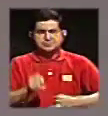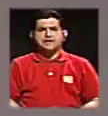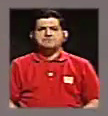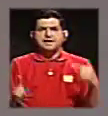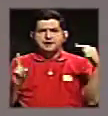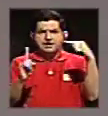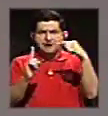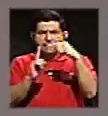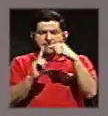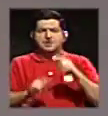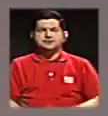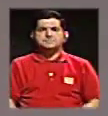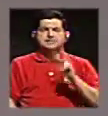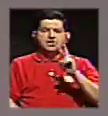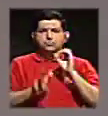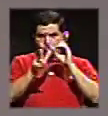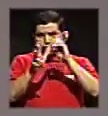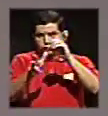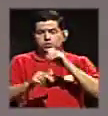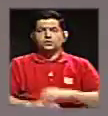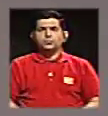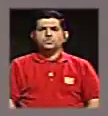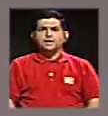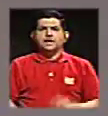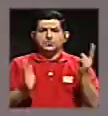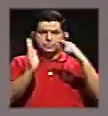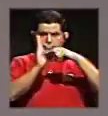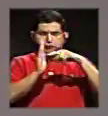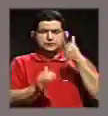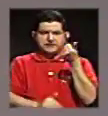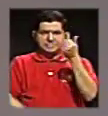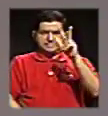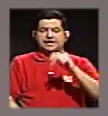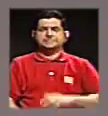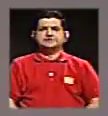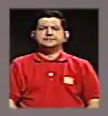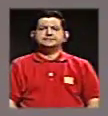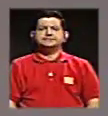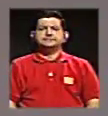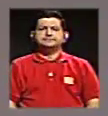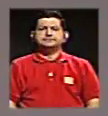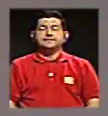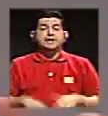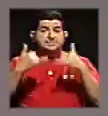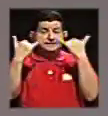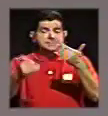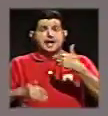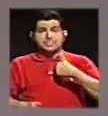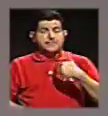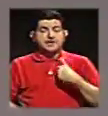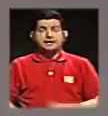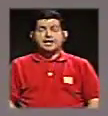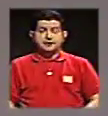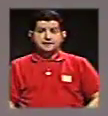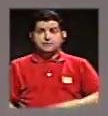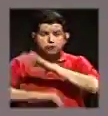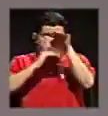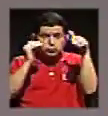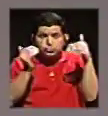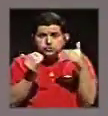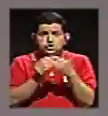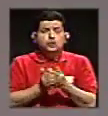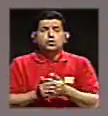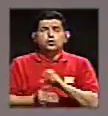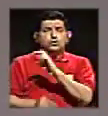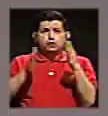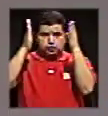el eh 2 de octubre del 2013 eh Y una vez que tengamos el consolidado de todos los